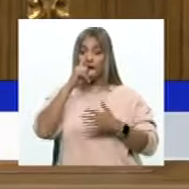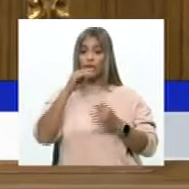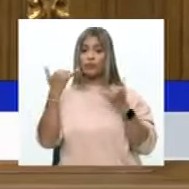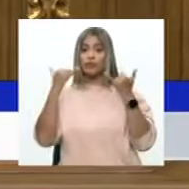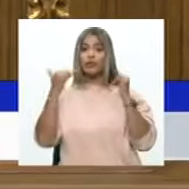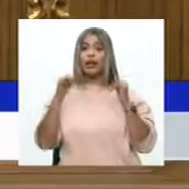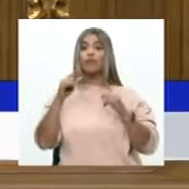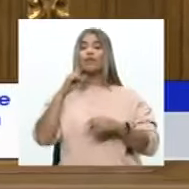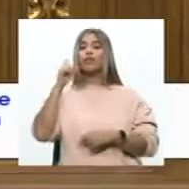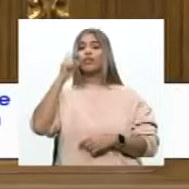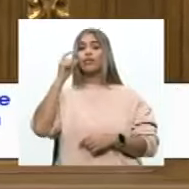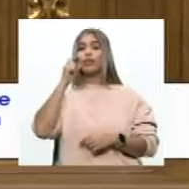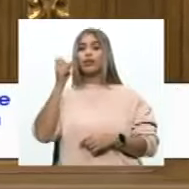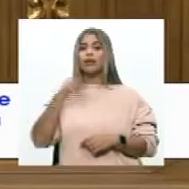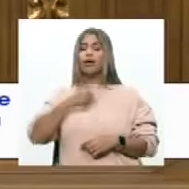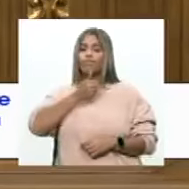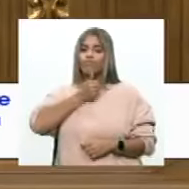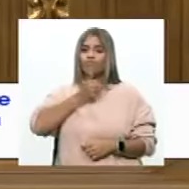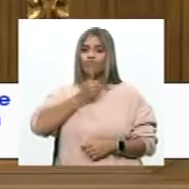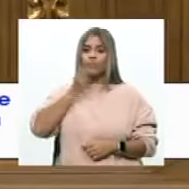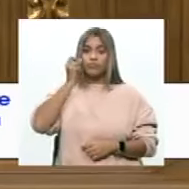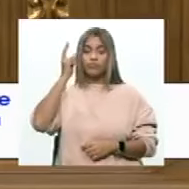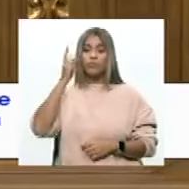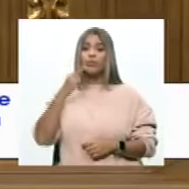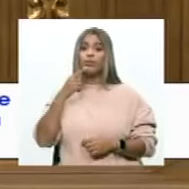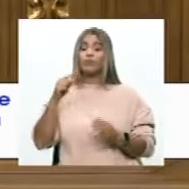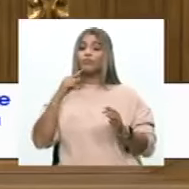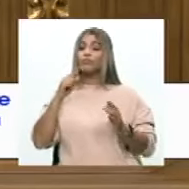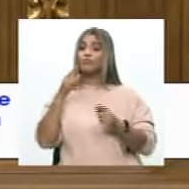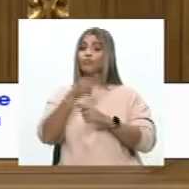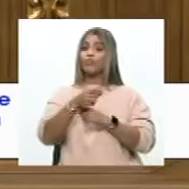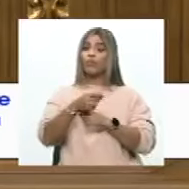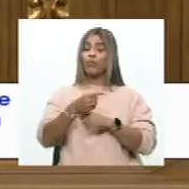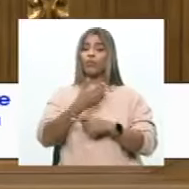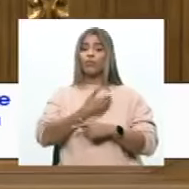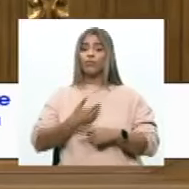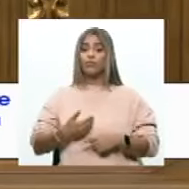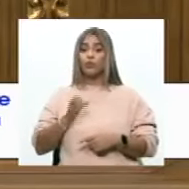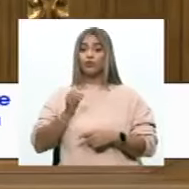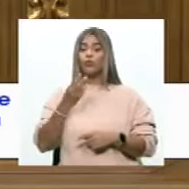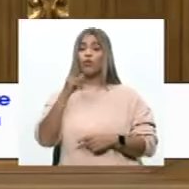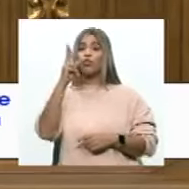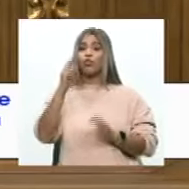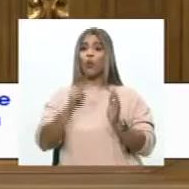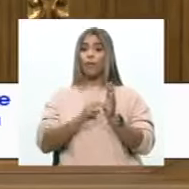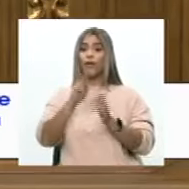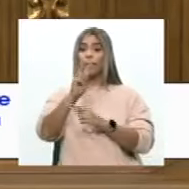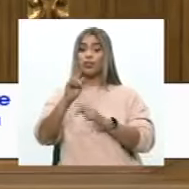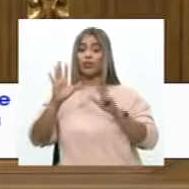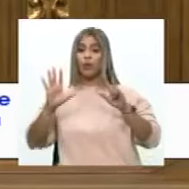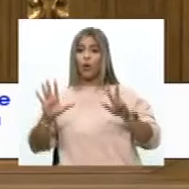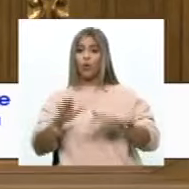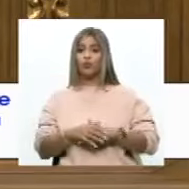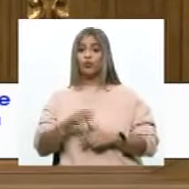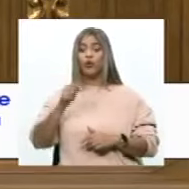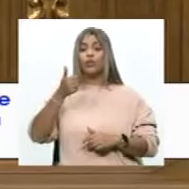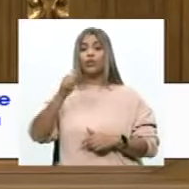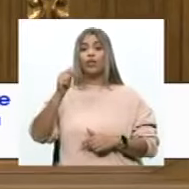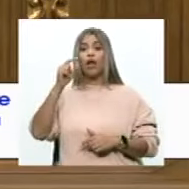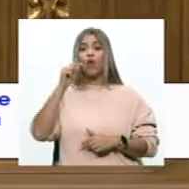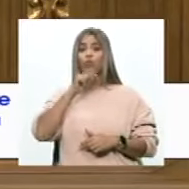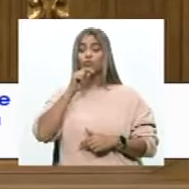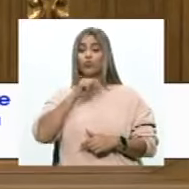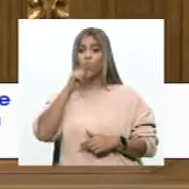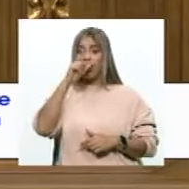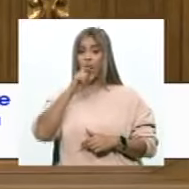Día de la Resistencia Indígena, según decreto presidencial número 2028 del 10 de